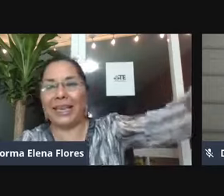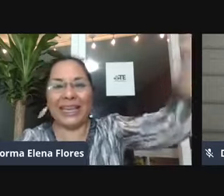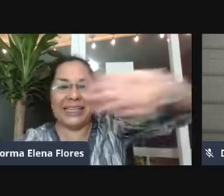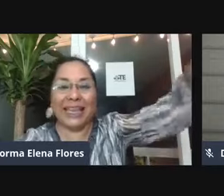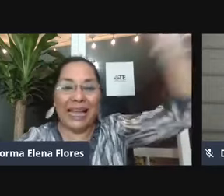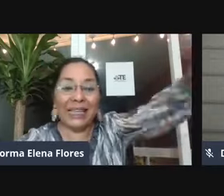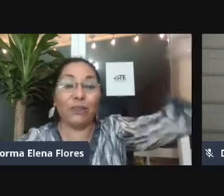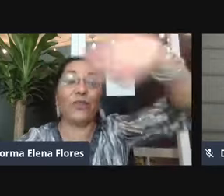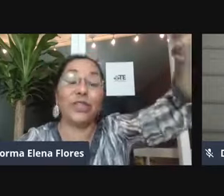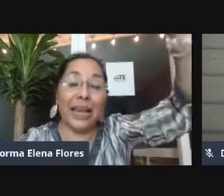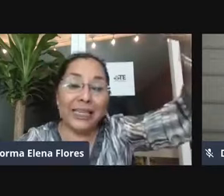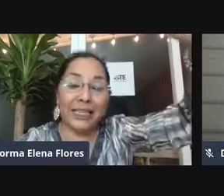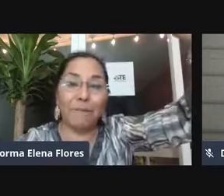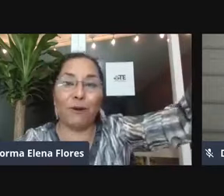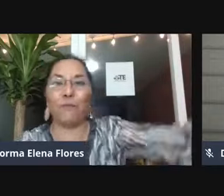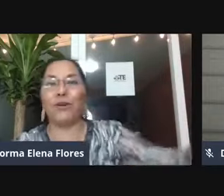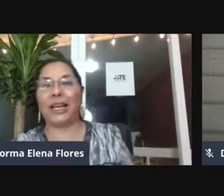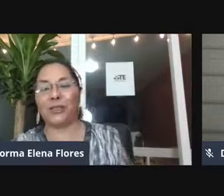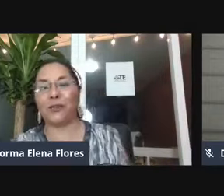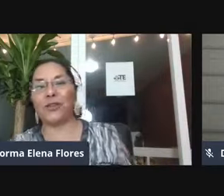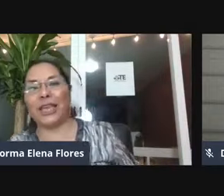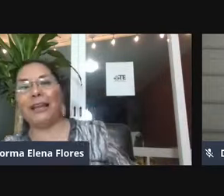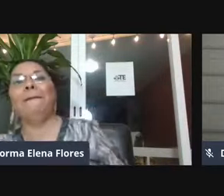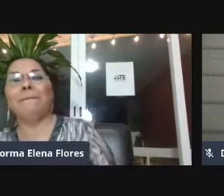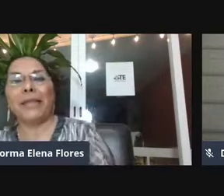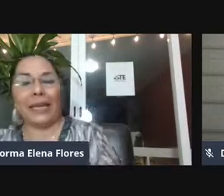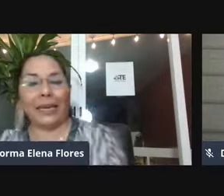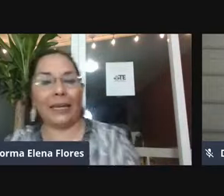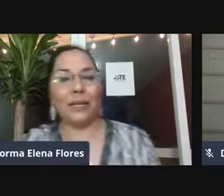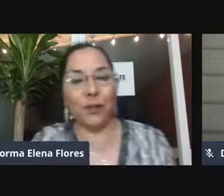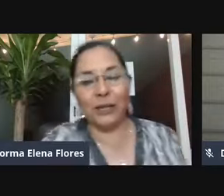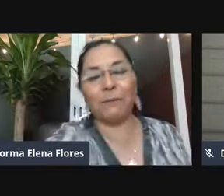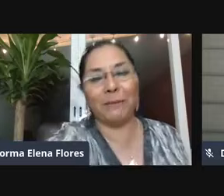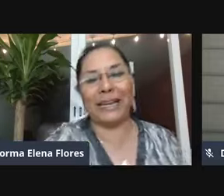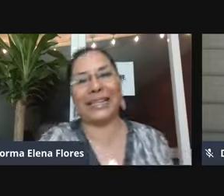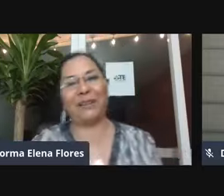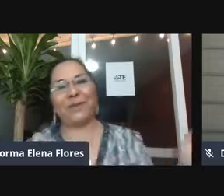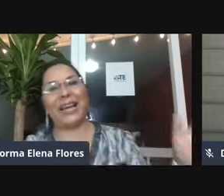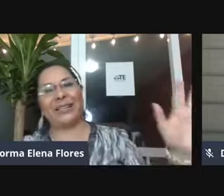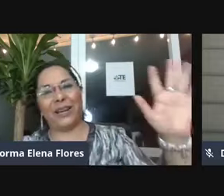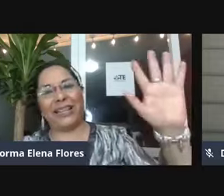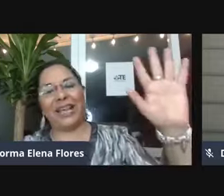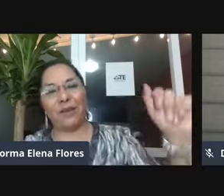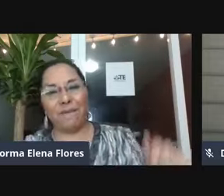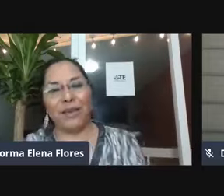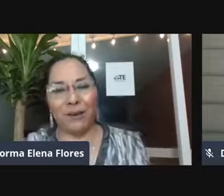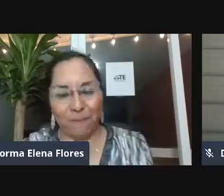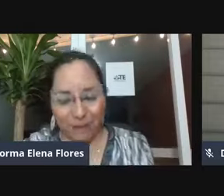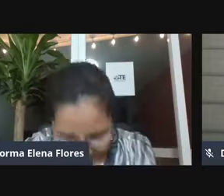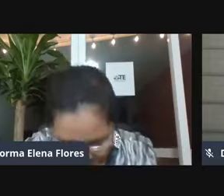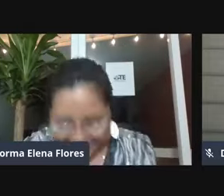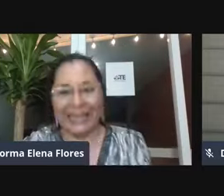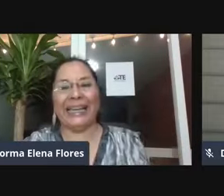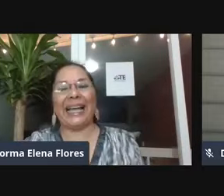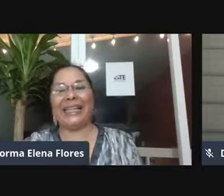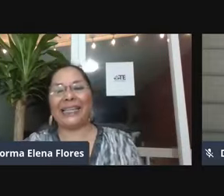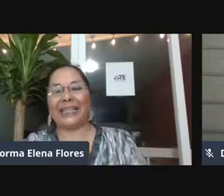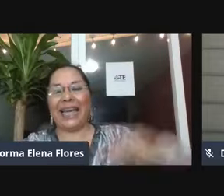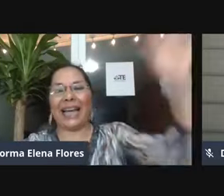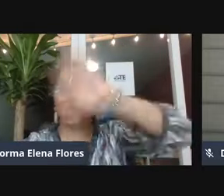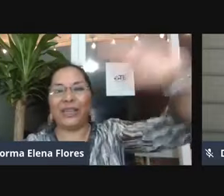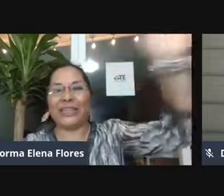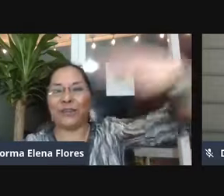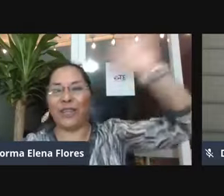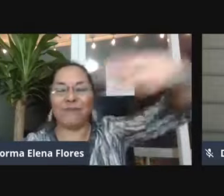gracias. Que descansen todos. Gracias, amigo, Comunicación Social y Relaciones Públicas del Tribunal Electoral de la Ciudad de México, presente.